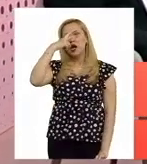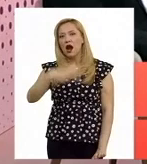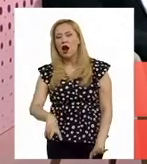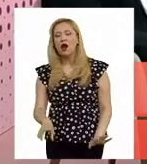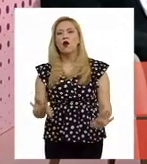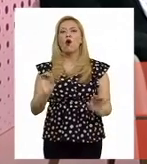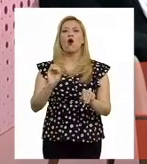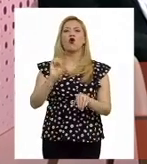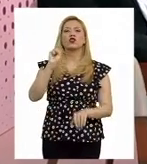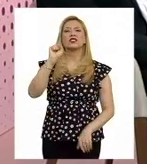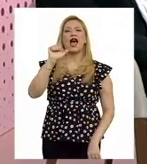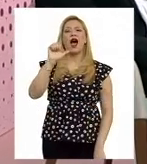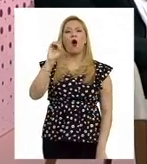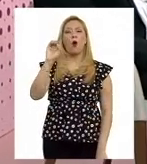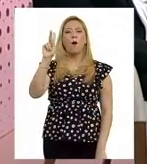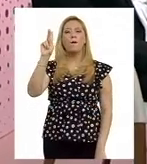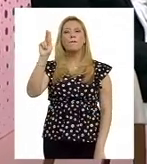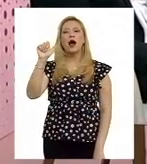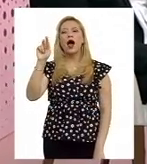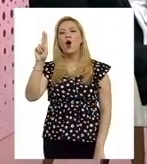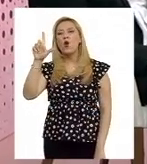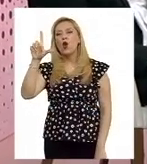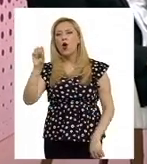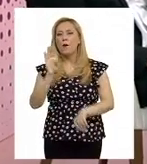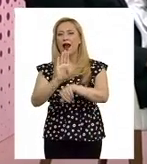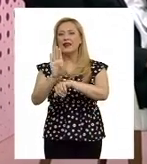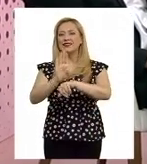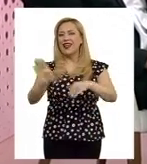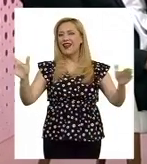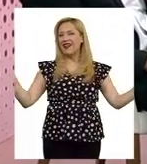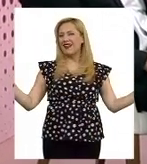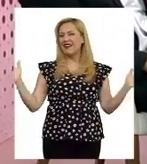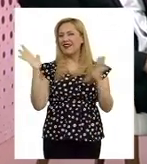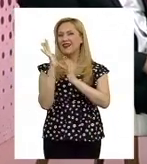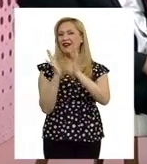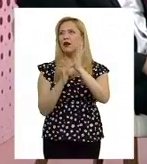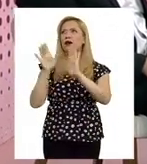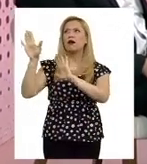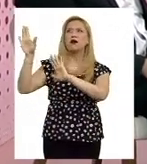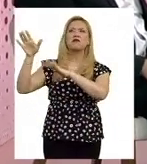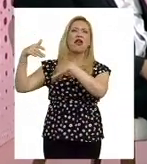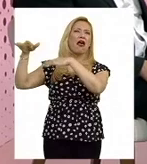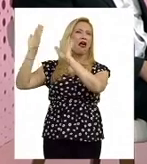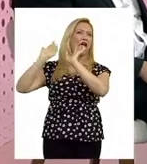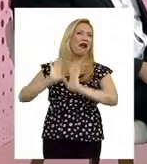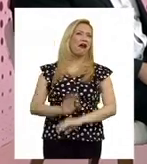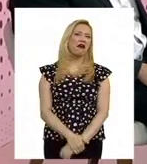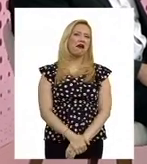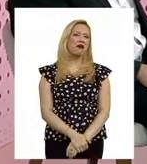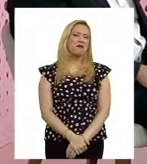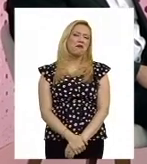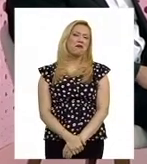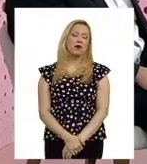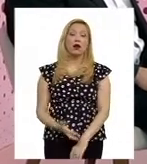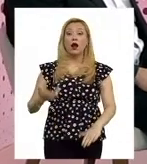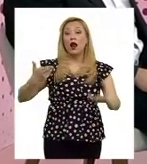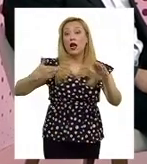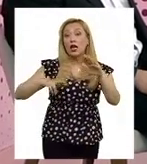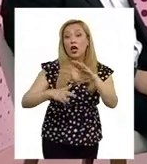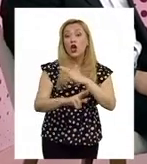sino también en centros urbanos pequeños, donde los ríos, los cuerpos de agua, los bosques